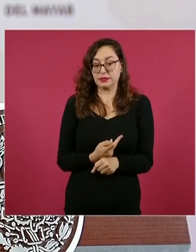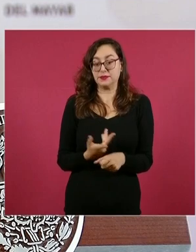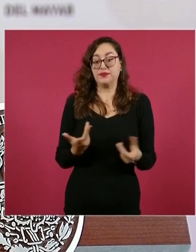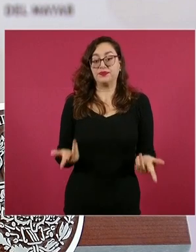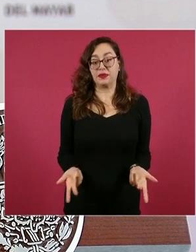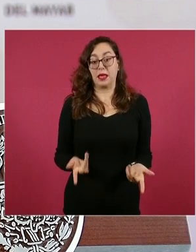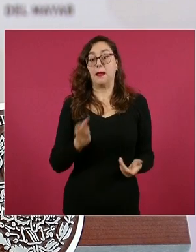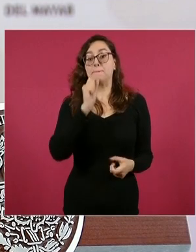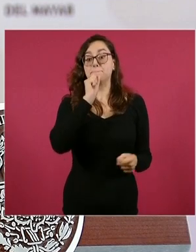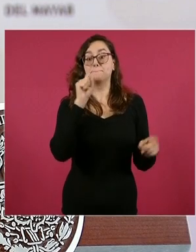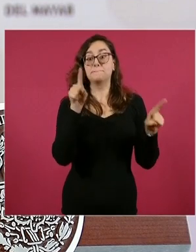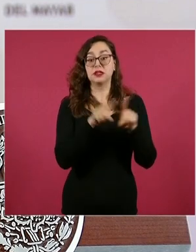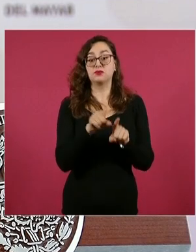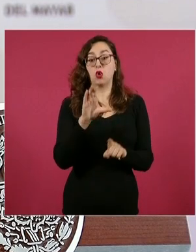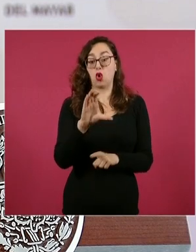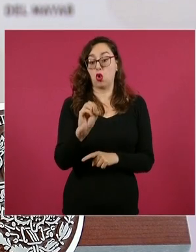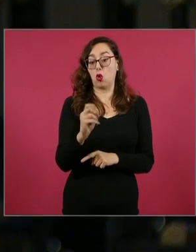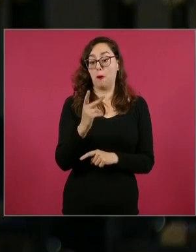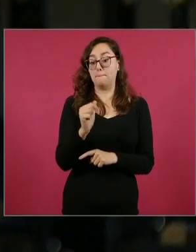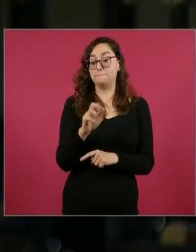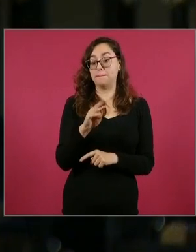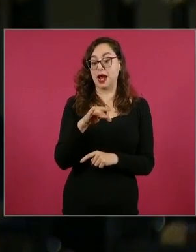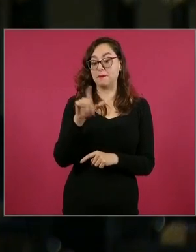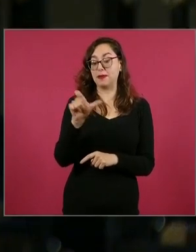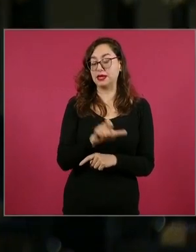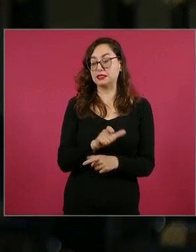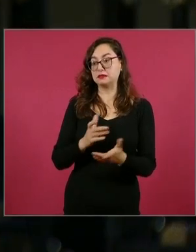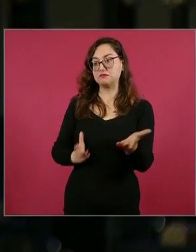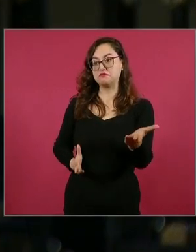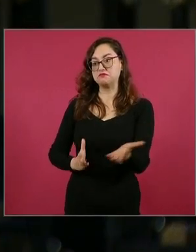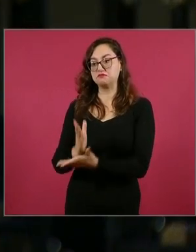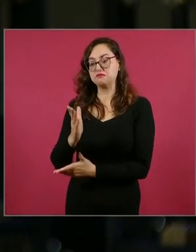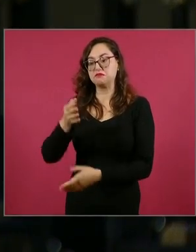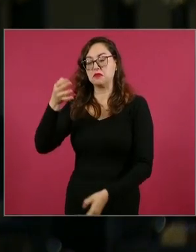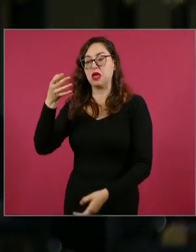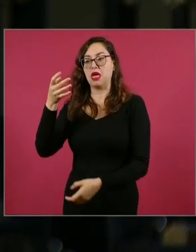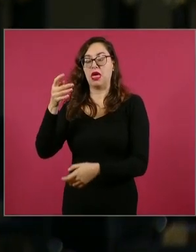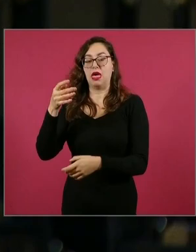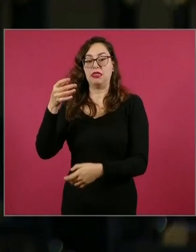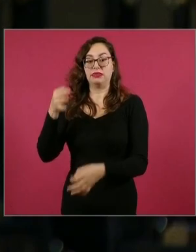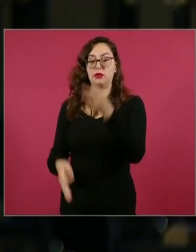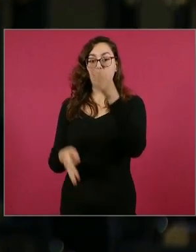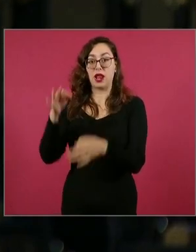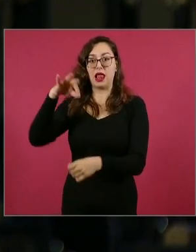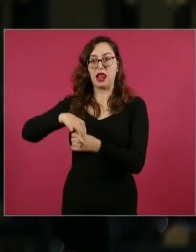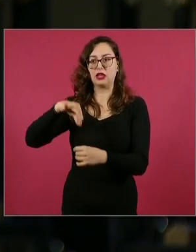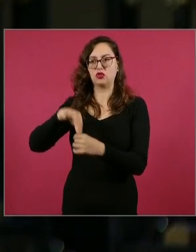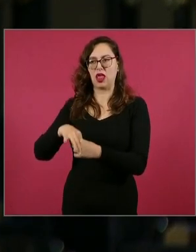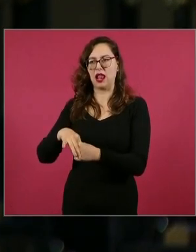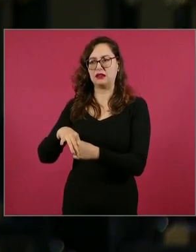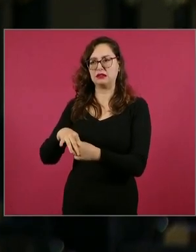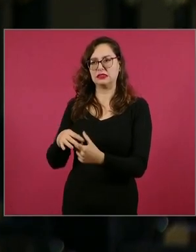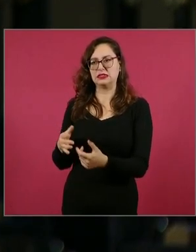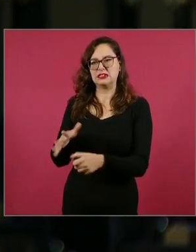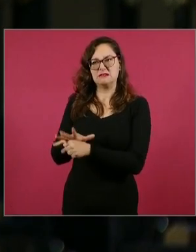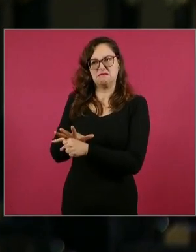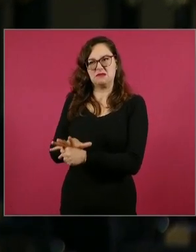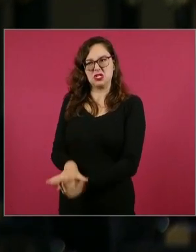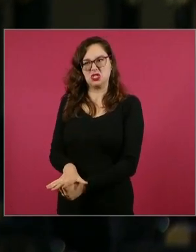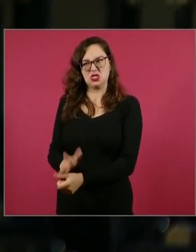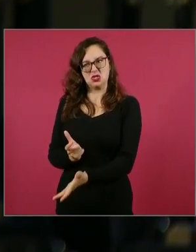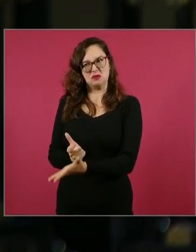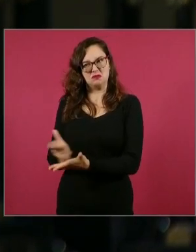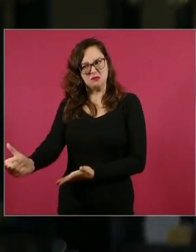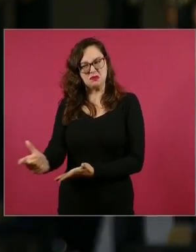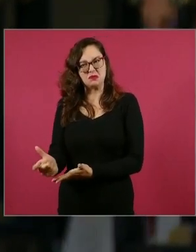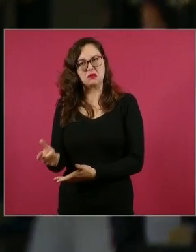coparmex tiene tiene influencia sobre los magistrados en el tribunal electoral preguntarle también por qué hay tanta presión por parte de la